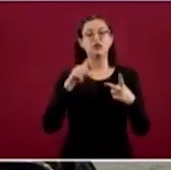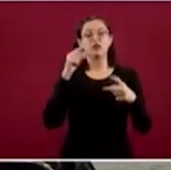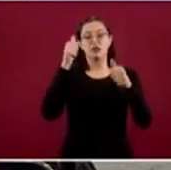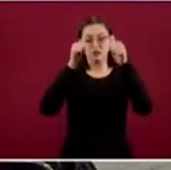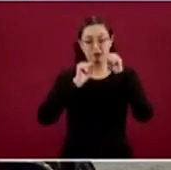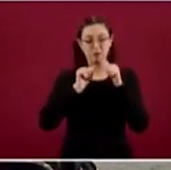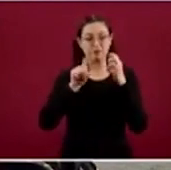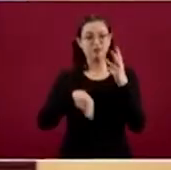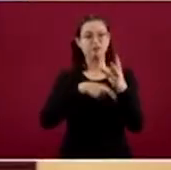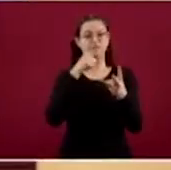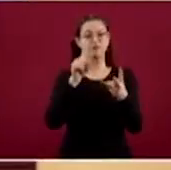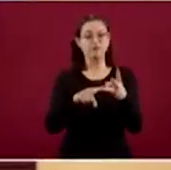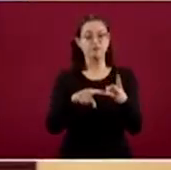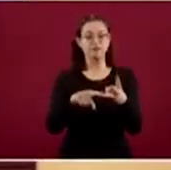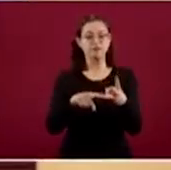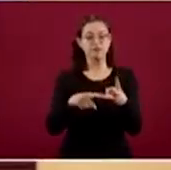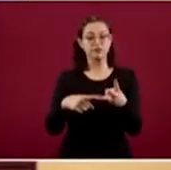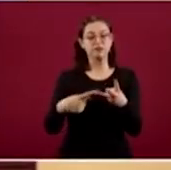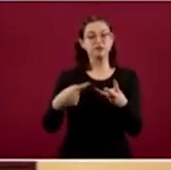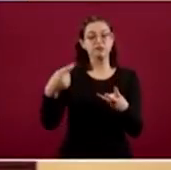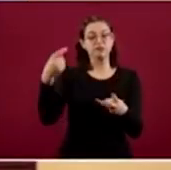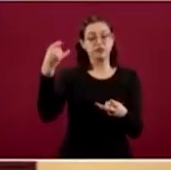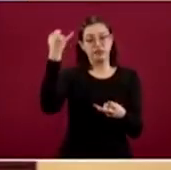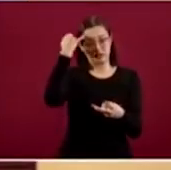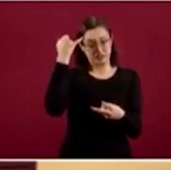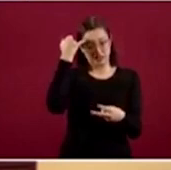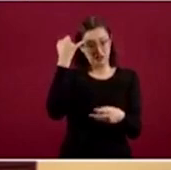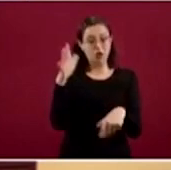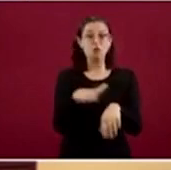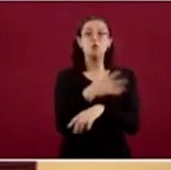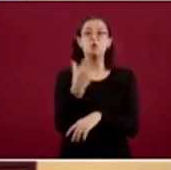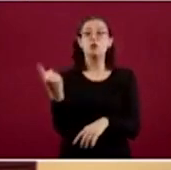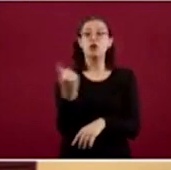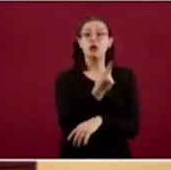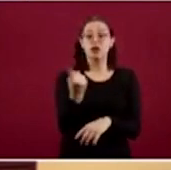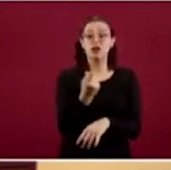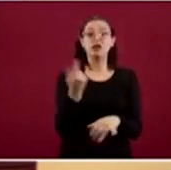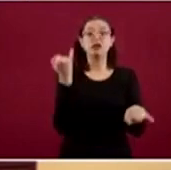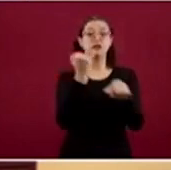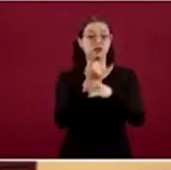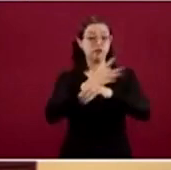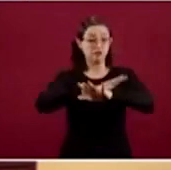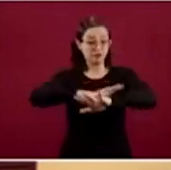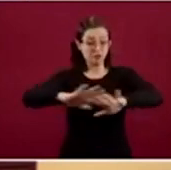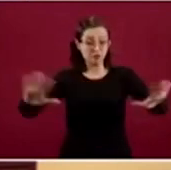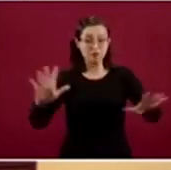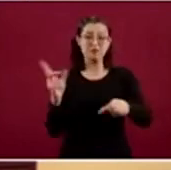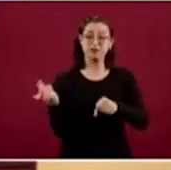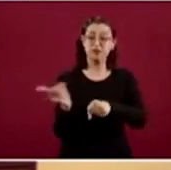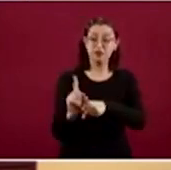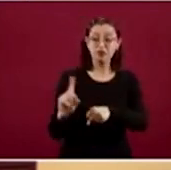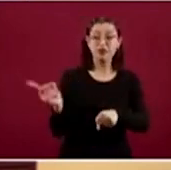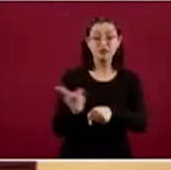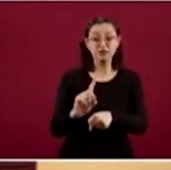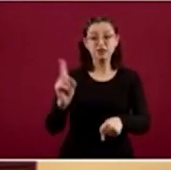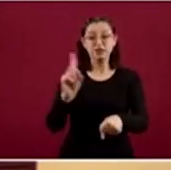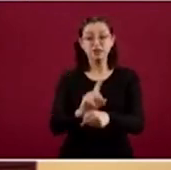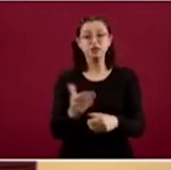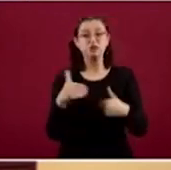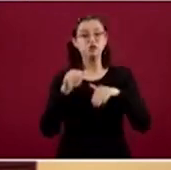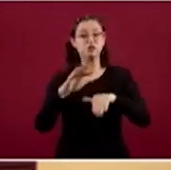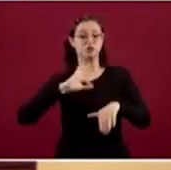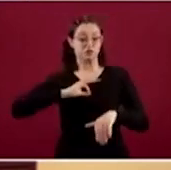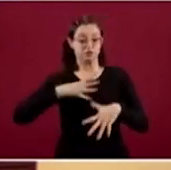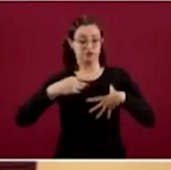visual, discapacidad intelectual. ¿Por qué? Porque la información que nos están brindando todos los días con respecto a esta contingencia